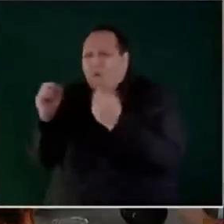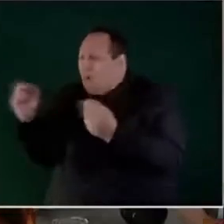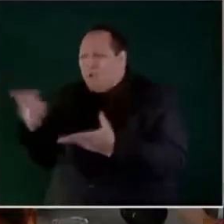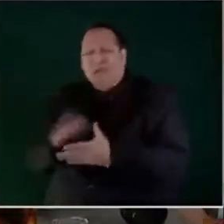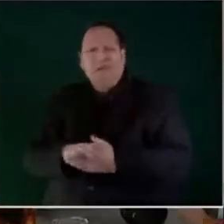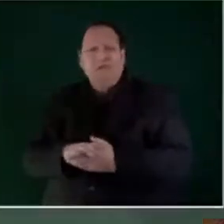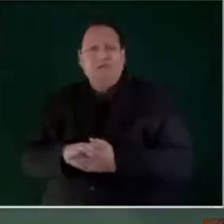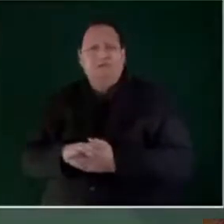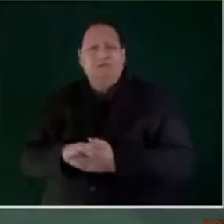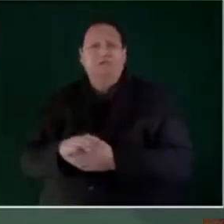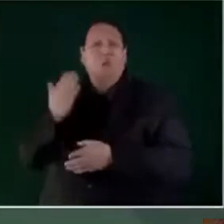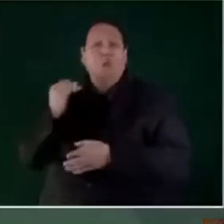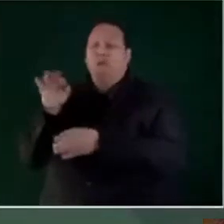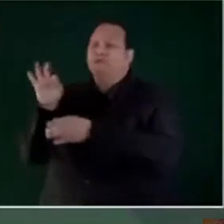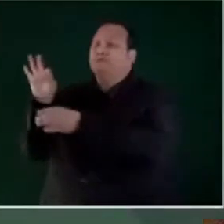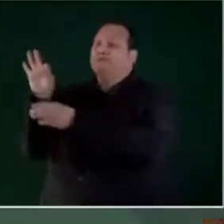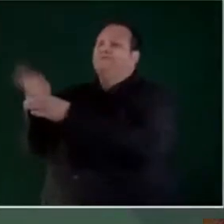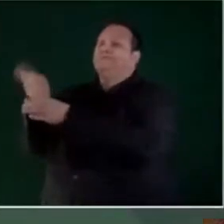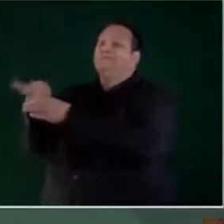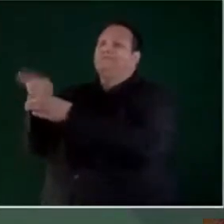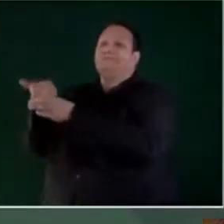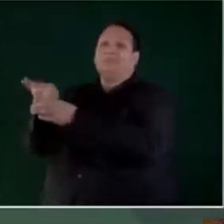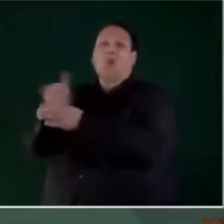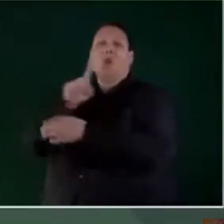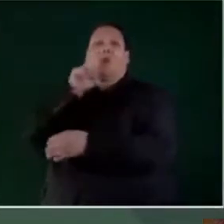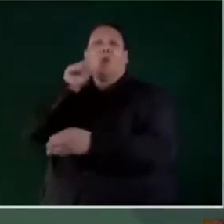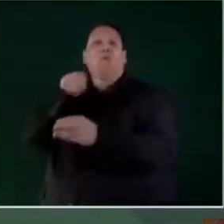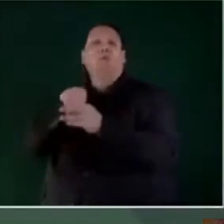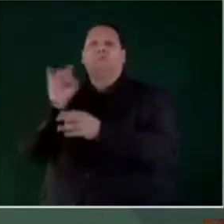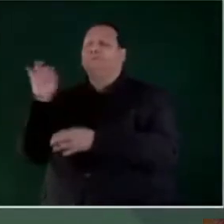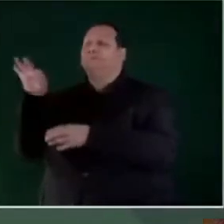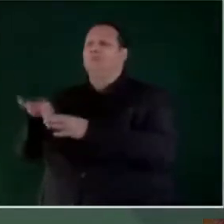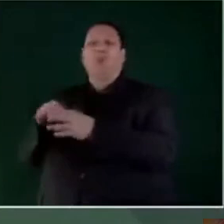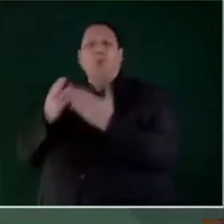porque no había voto secreto.